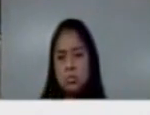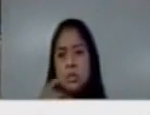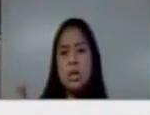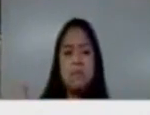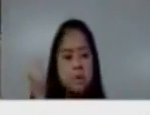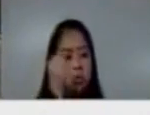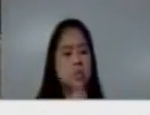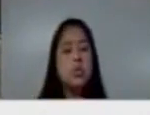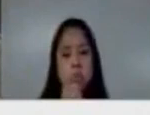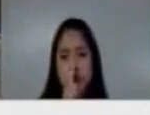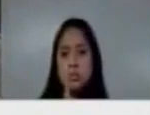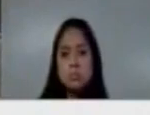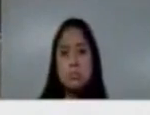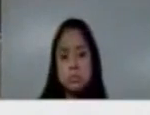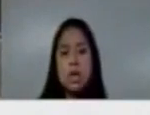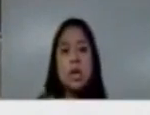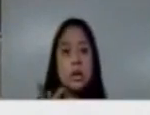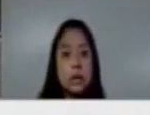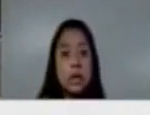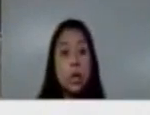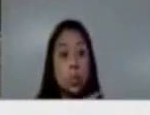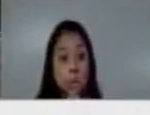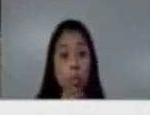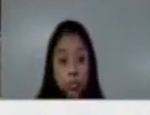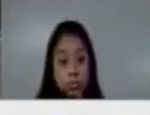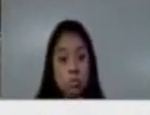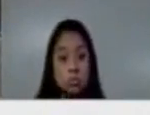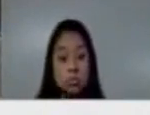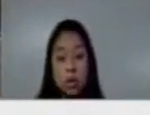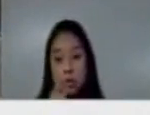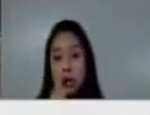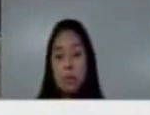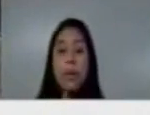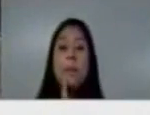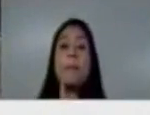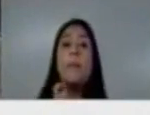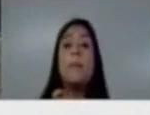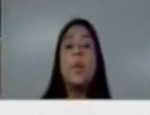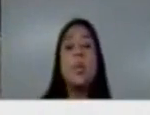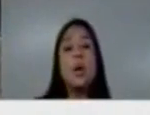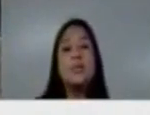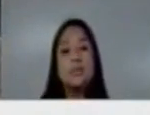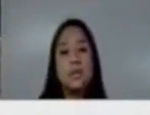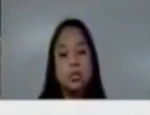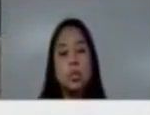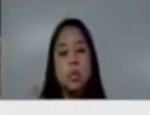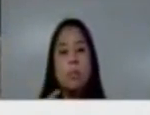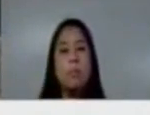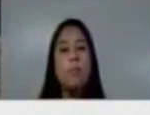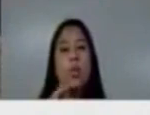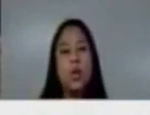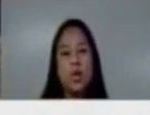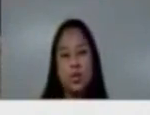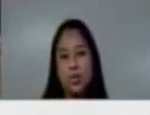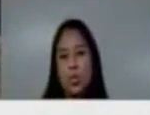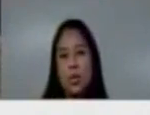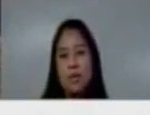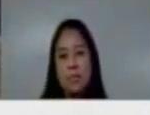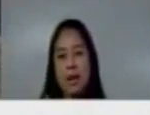inversiones, y ustedes nos han ayudado a mejorar el acceso a los productos guatemaltecos a